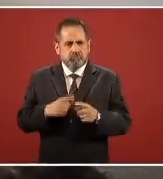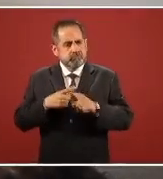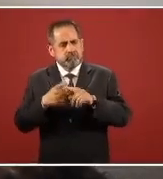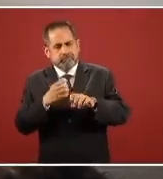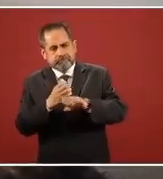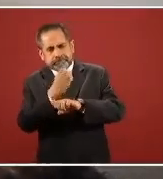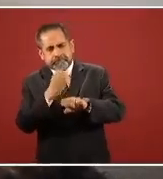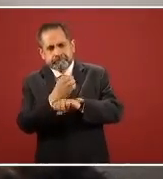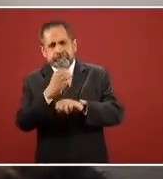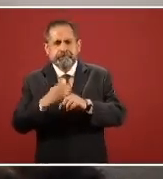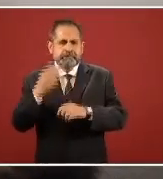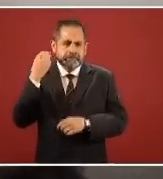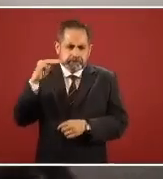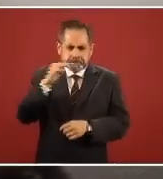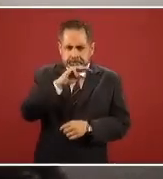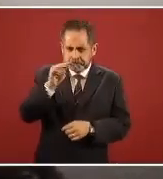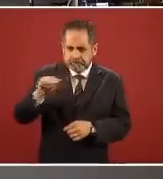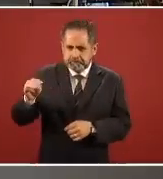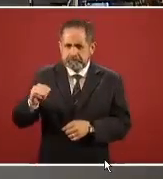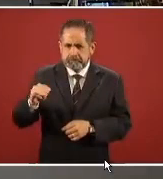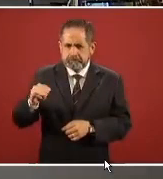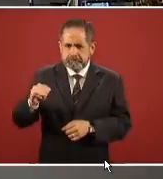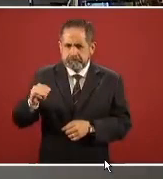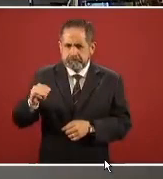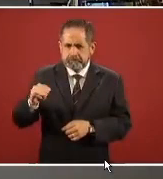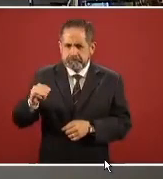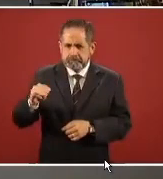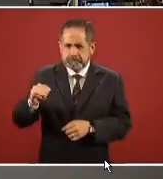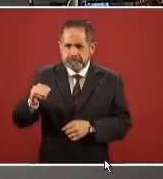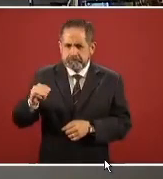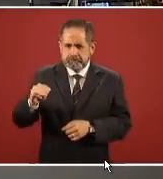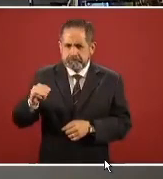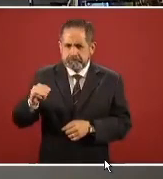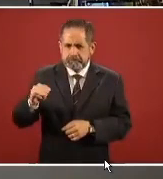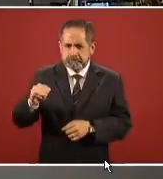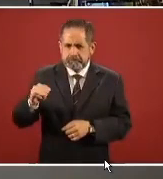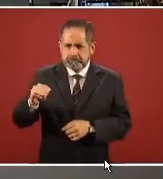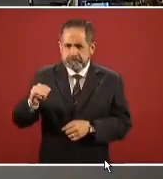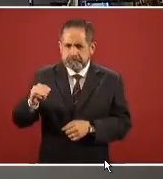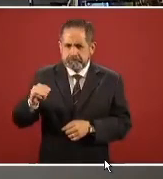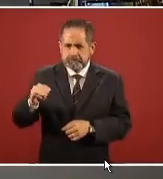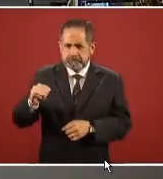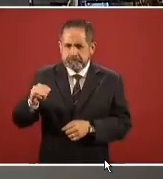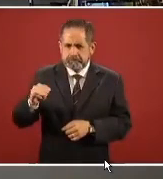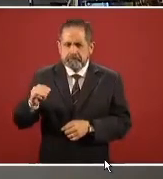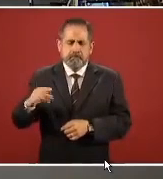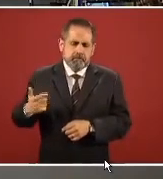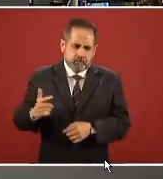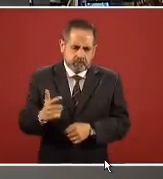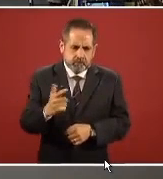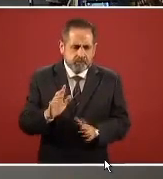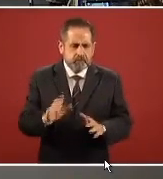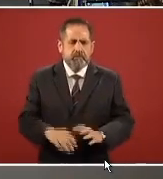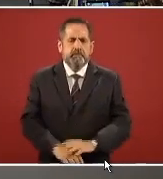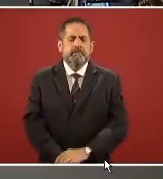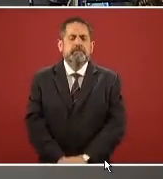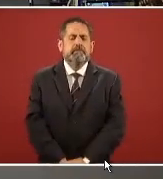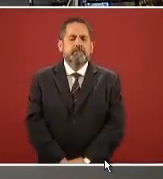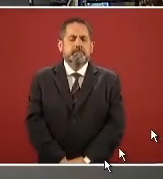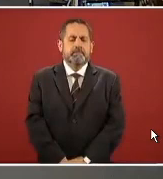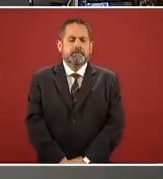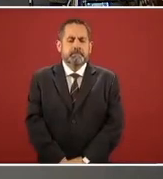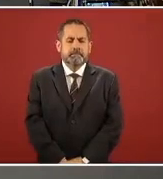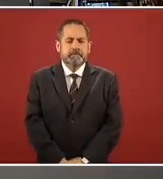como Michoacán, Guanajuato. Sí, sí. States like Michoacán and Guanajuato. Bien,